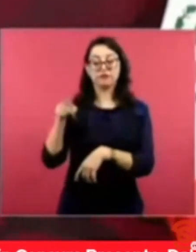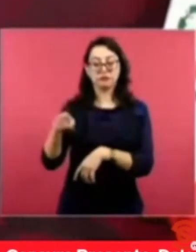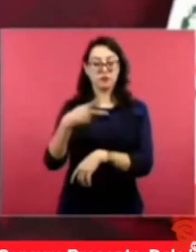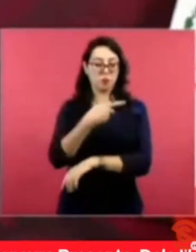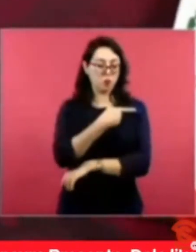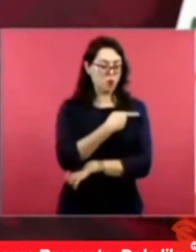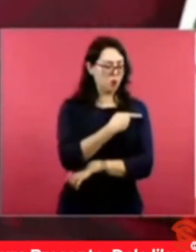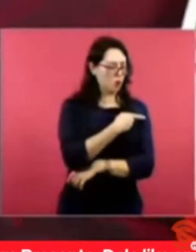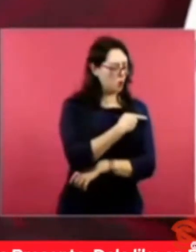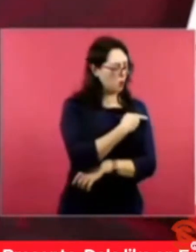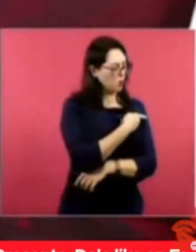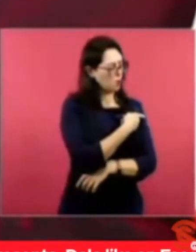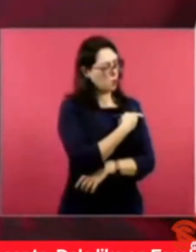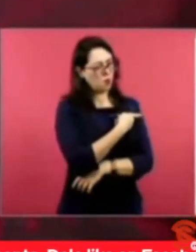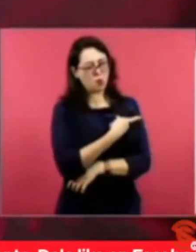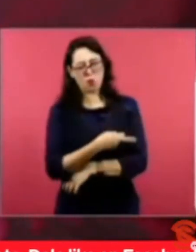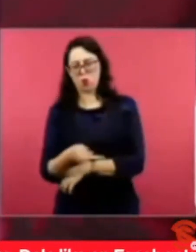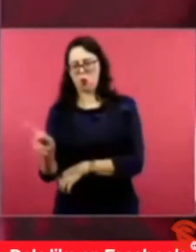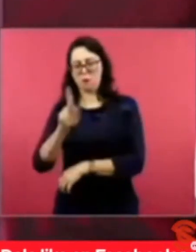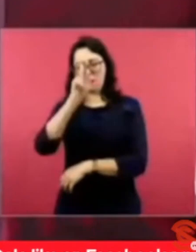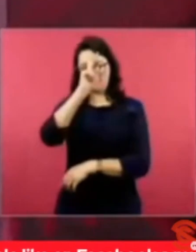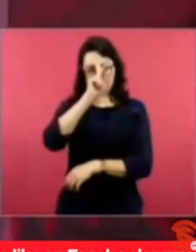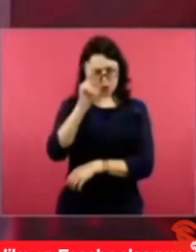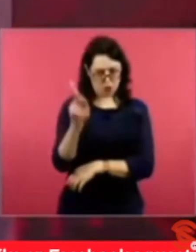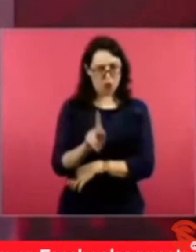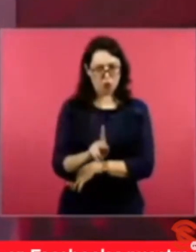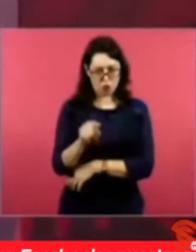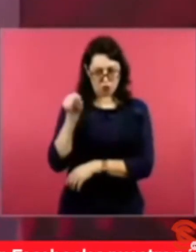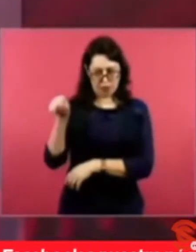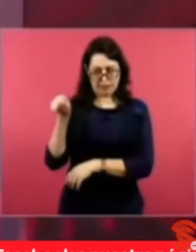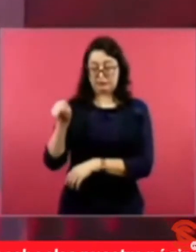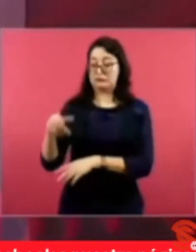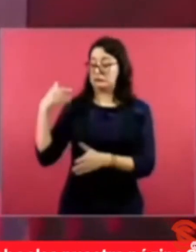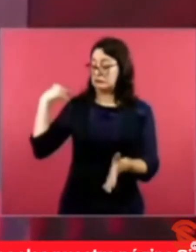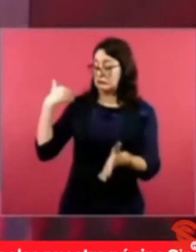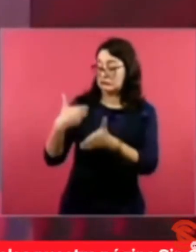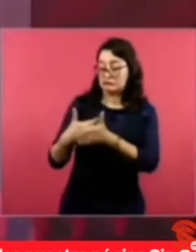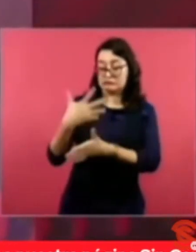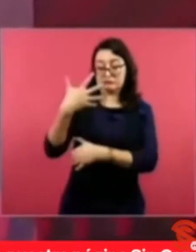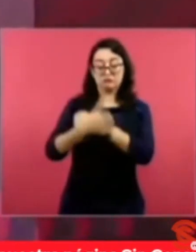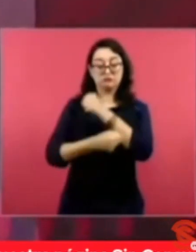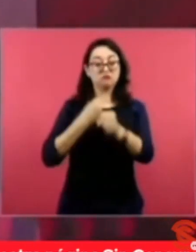más. Fue en el estado donde se redujo más la pobreza.